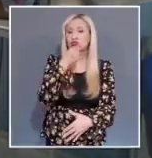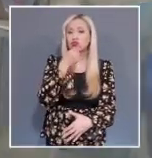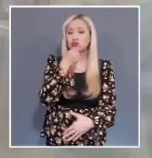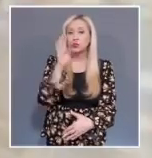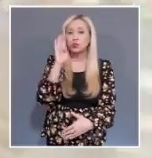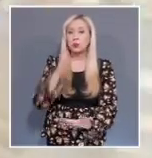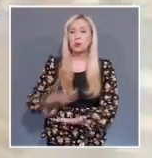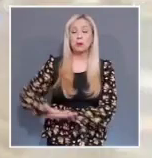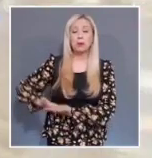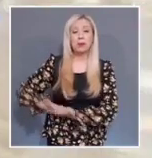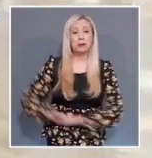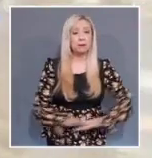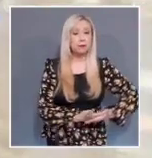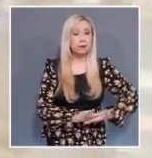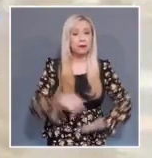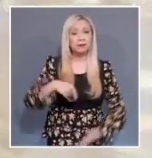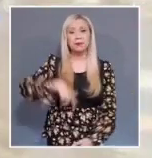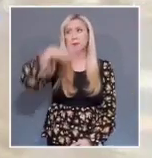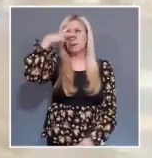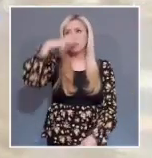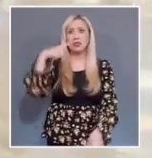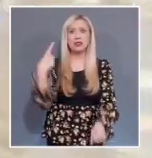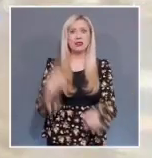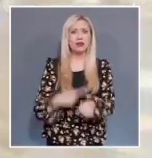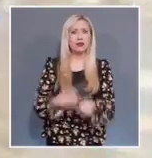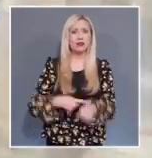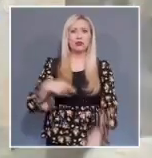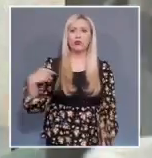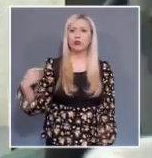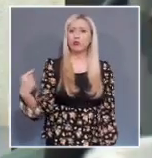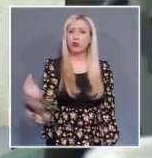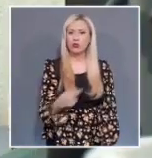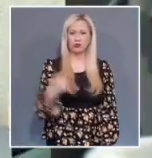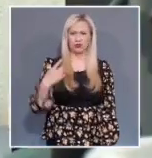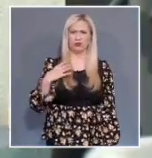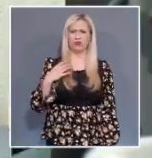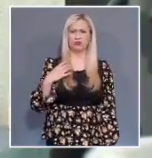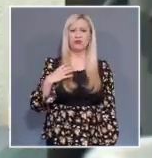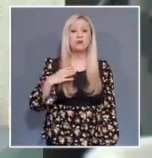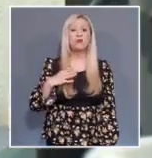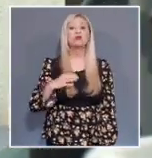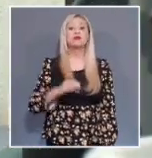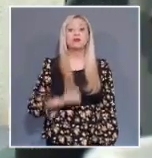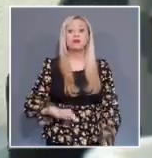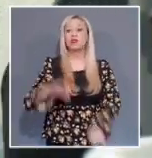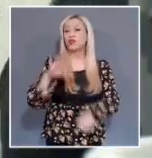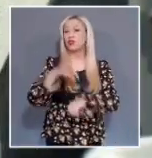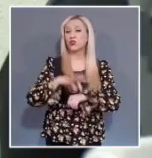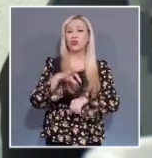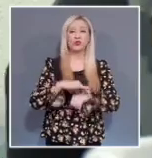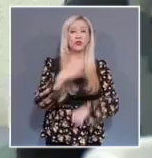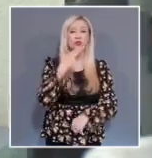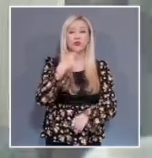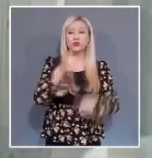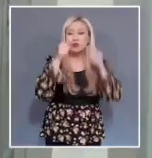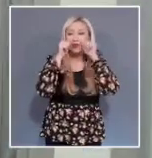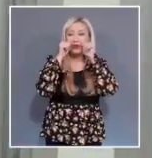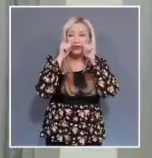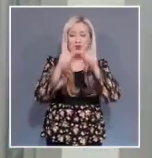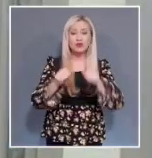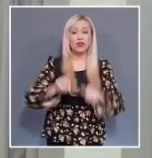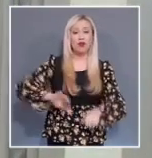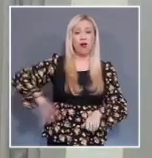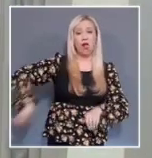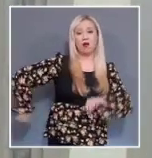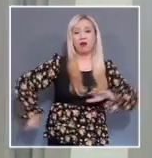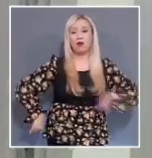México está enfermo y padece de un sistema de salud fragmentado y excluyente. que